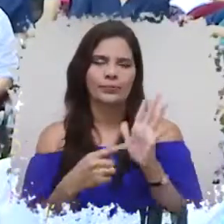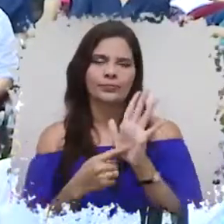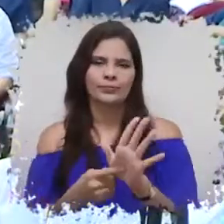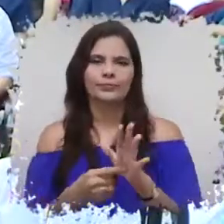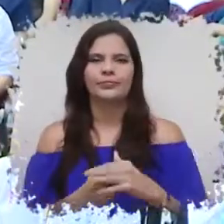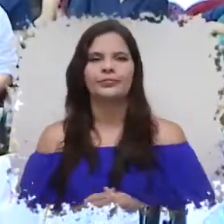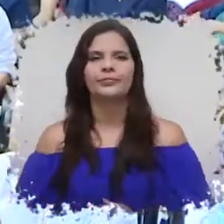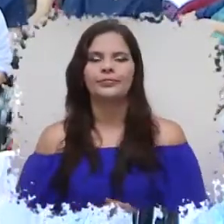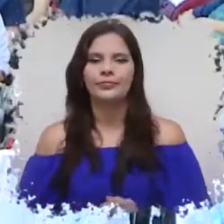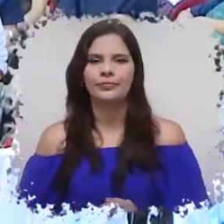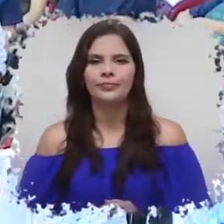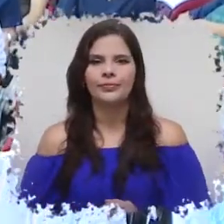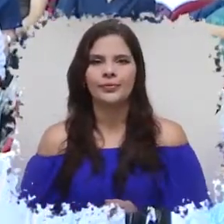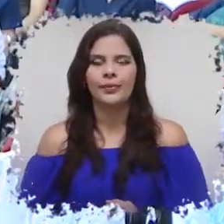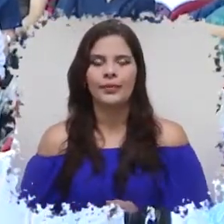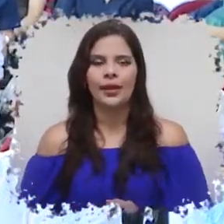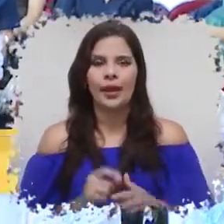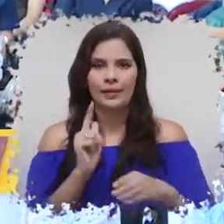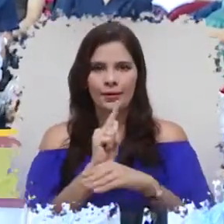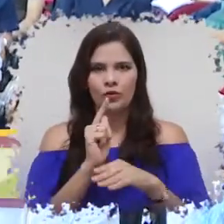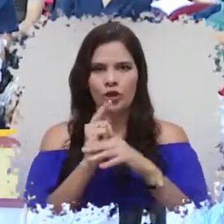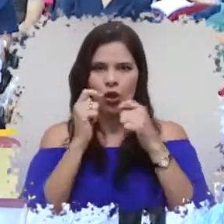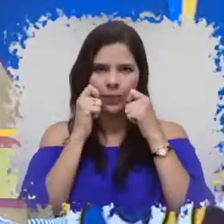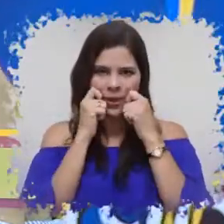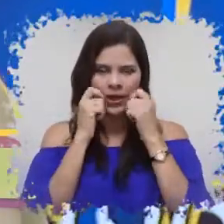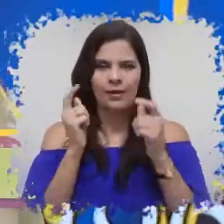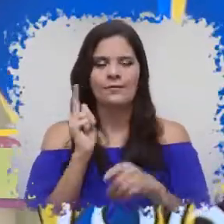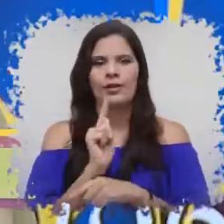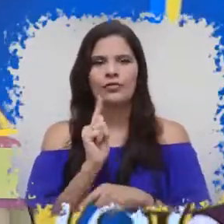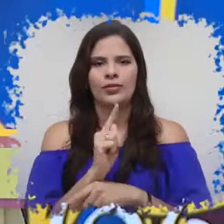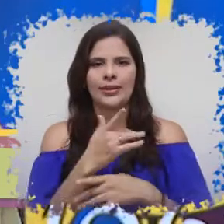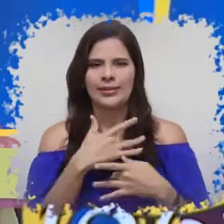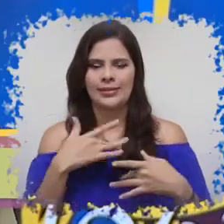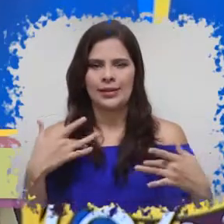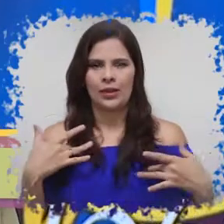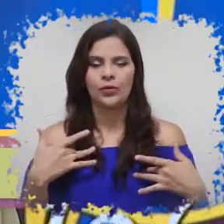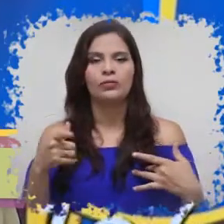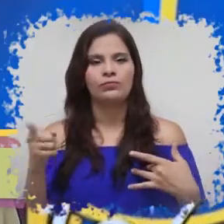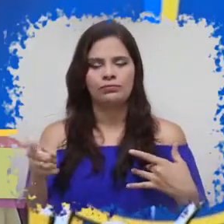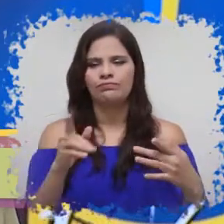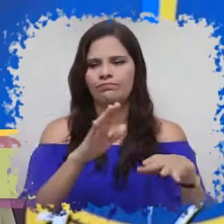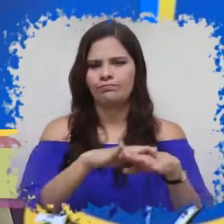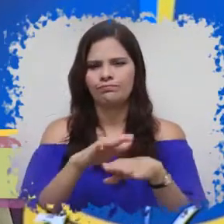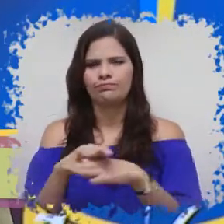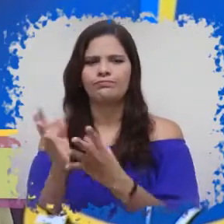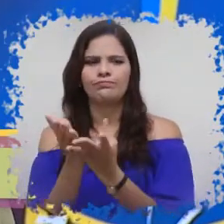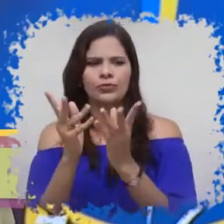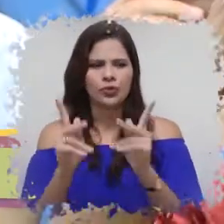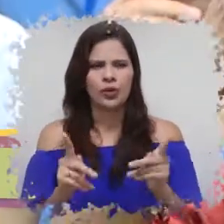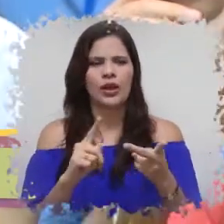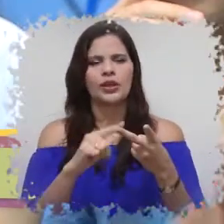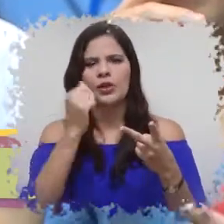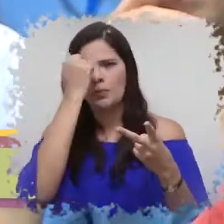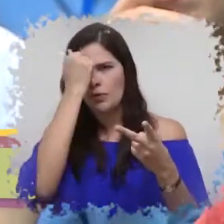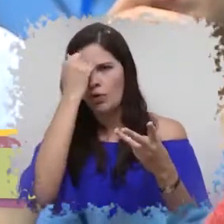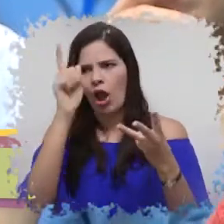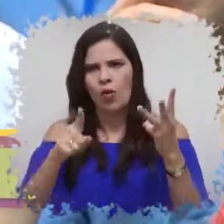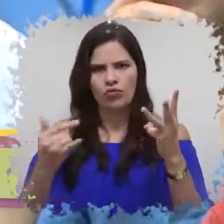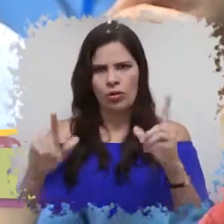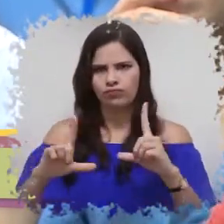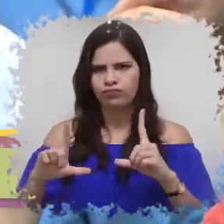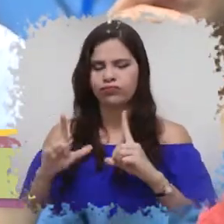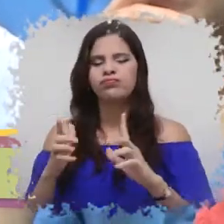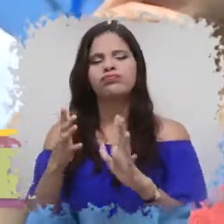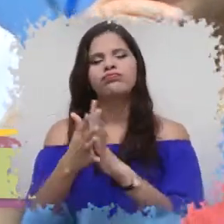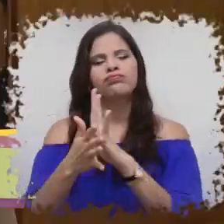Los representantes de las Facultades de Humanidades y Ciencias de la Salud de la Universidad del Magdalena le ofrecieron a sus estudiantes, docentes y egresados